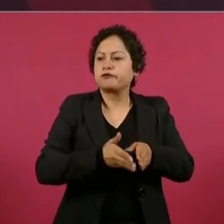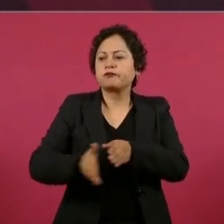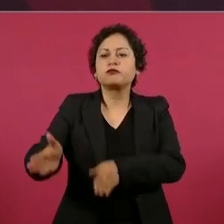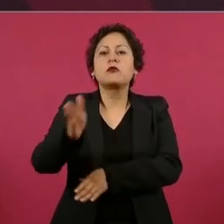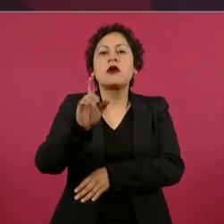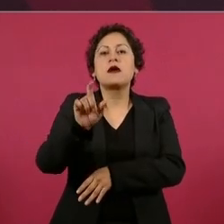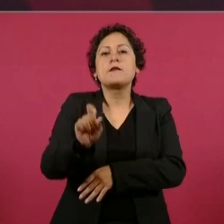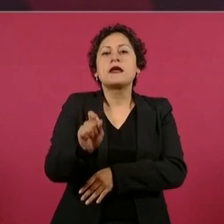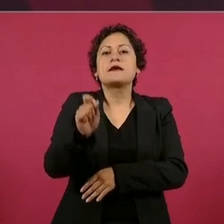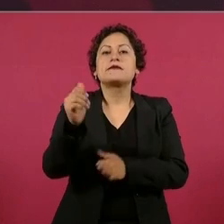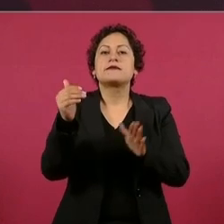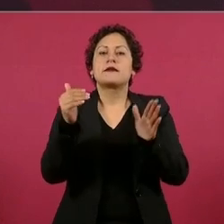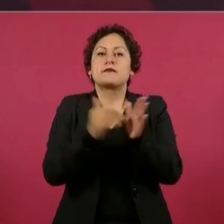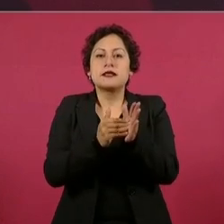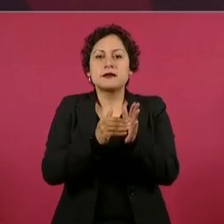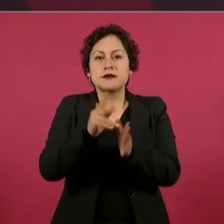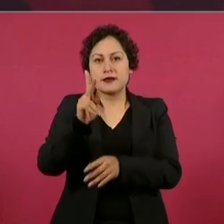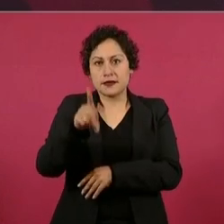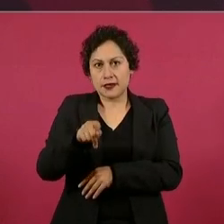Claro, 34 años,